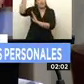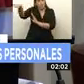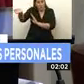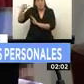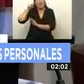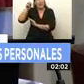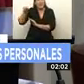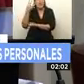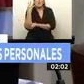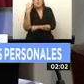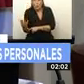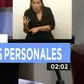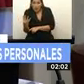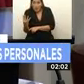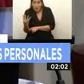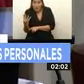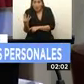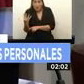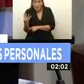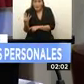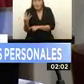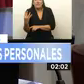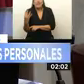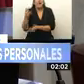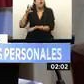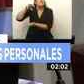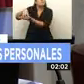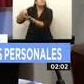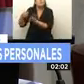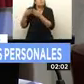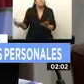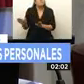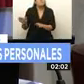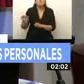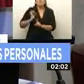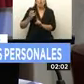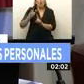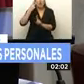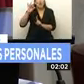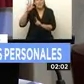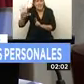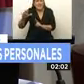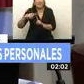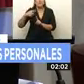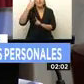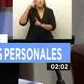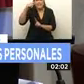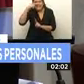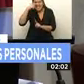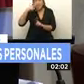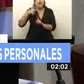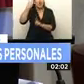afuera cuatro fueron instaladas o las abrieron año 2005 año 2007 y año